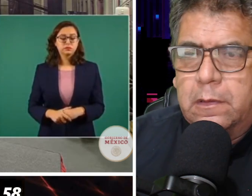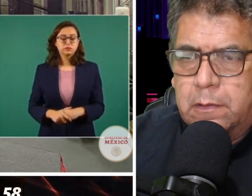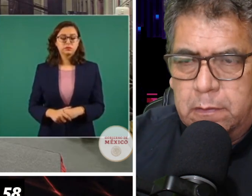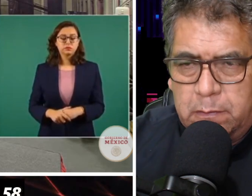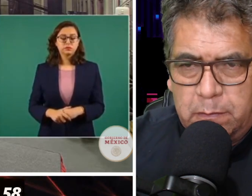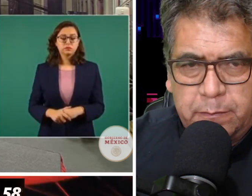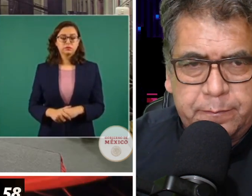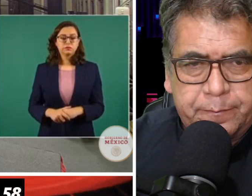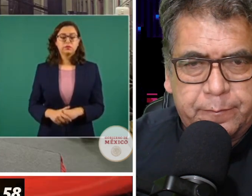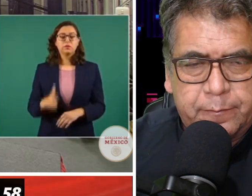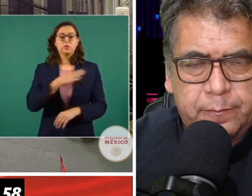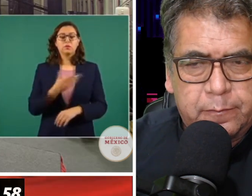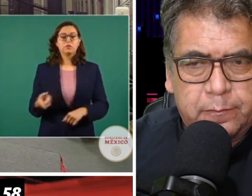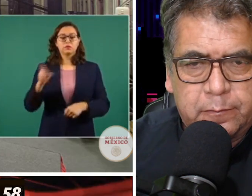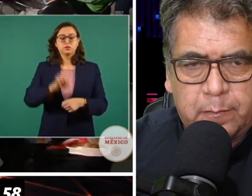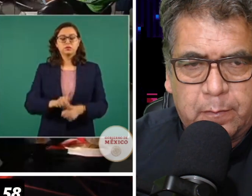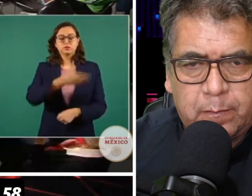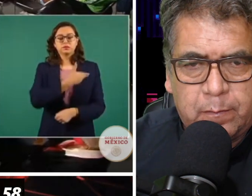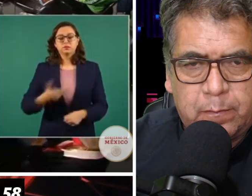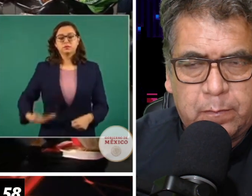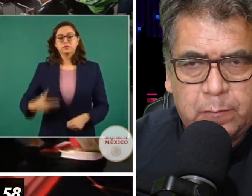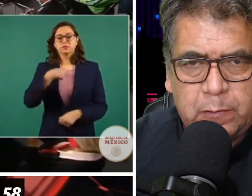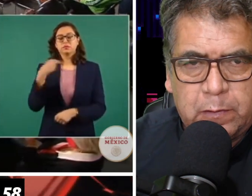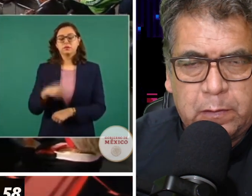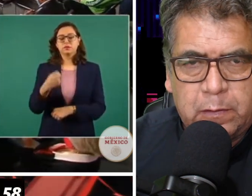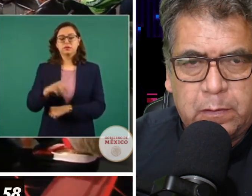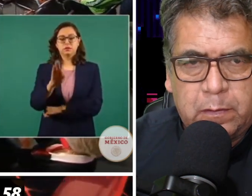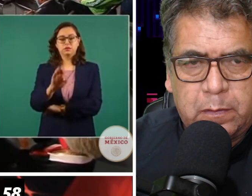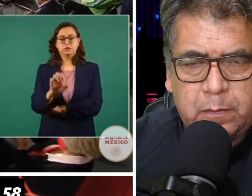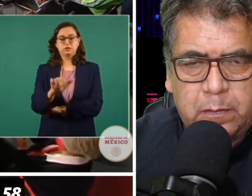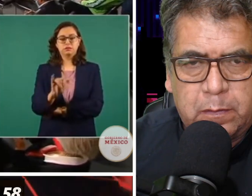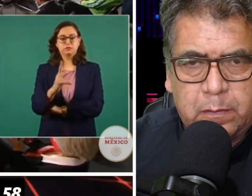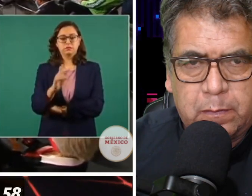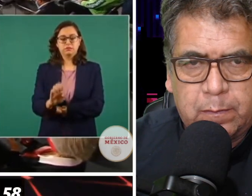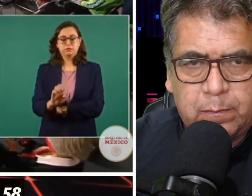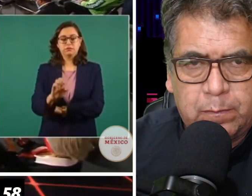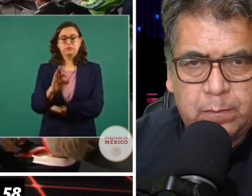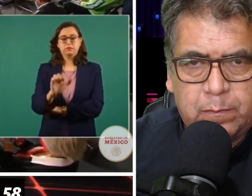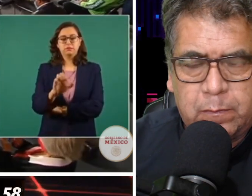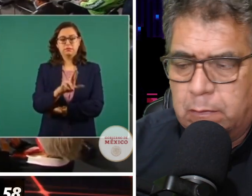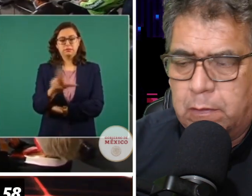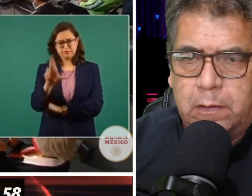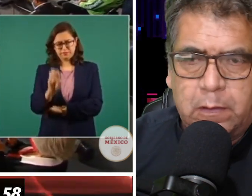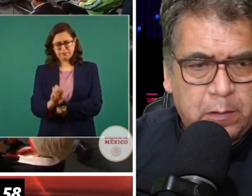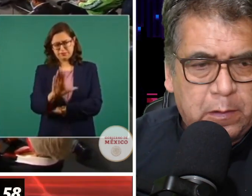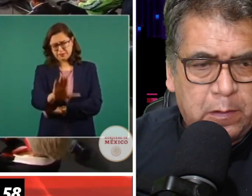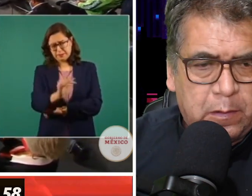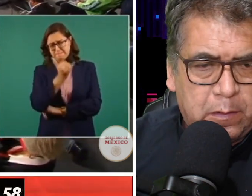Sí, buenos días, señor presidente. Felipe Fierro de Tiempo.com.mx y Puente Libre. No sé si el señor secretario pudiera